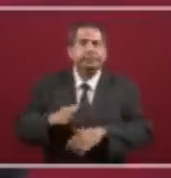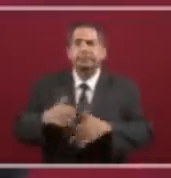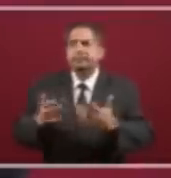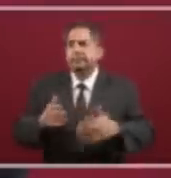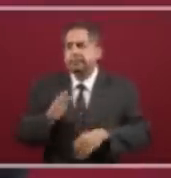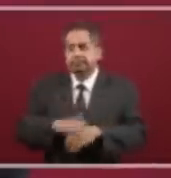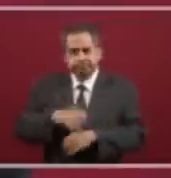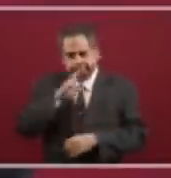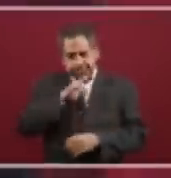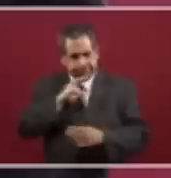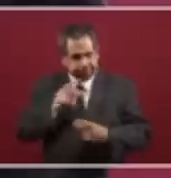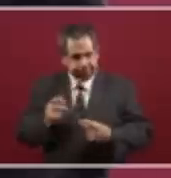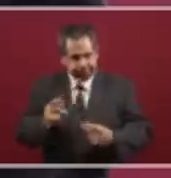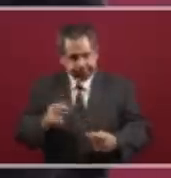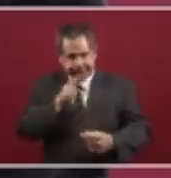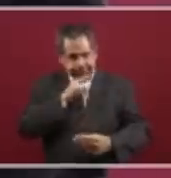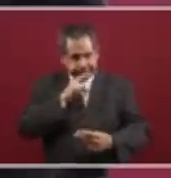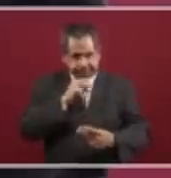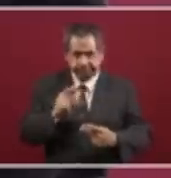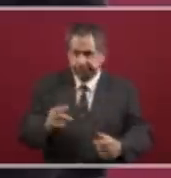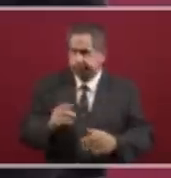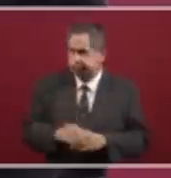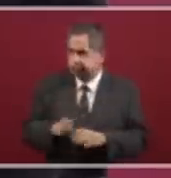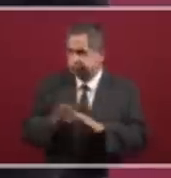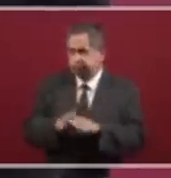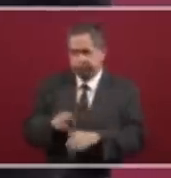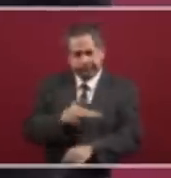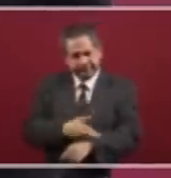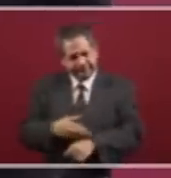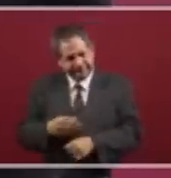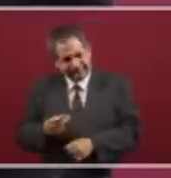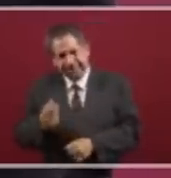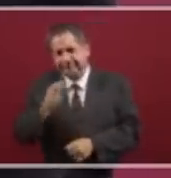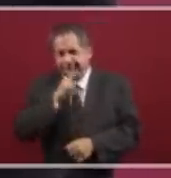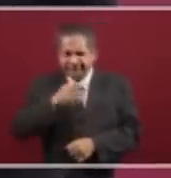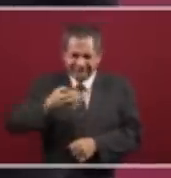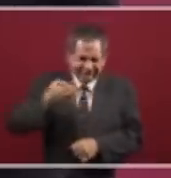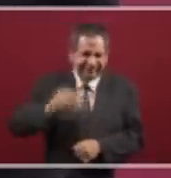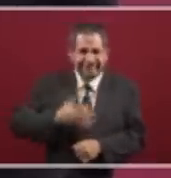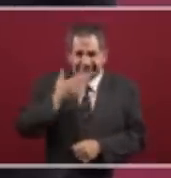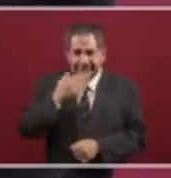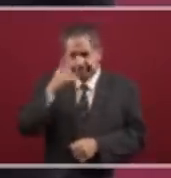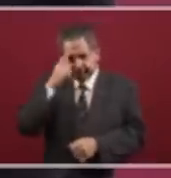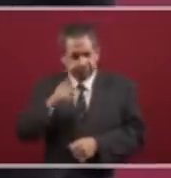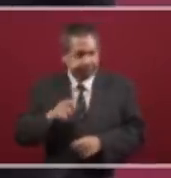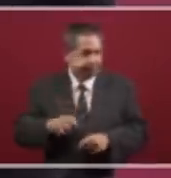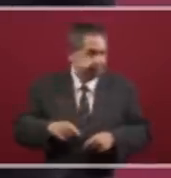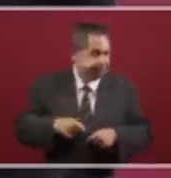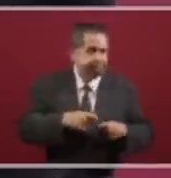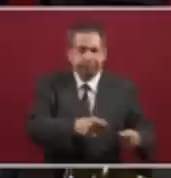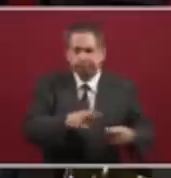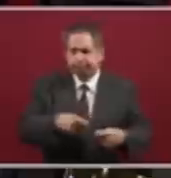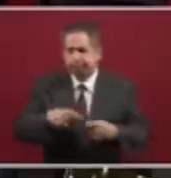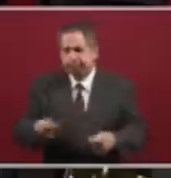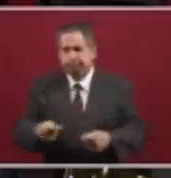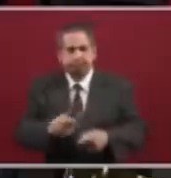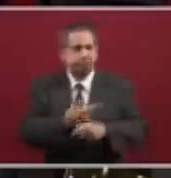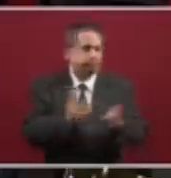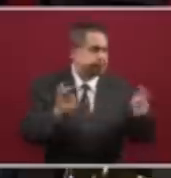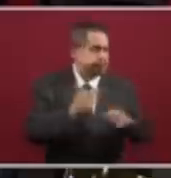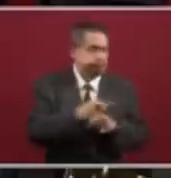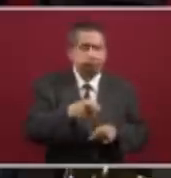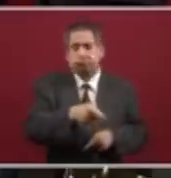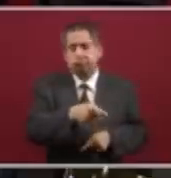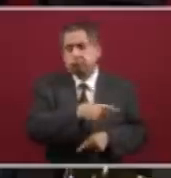ágiles expeditos para liberar a quienes